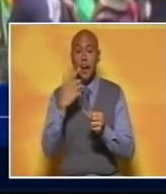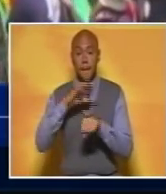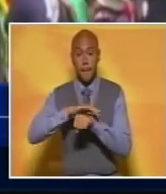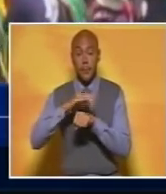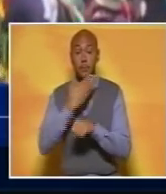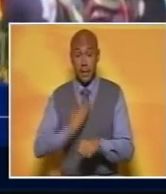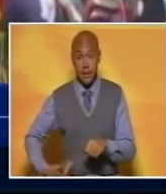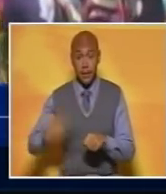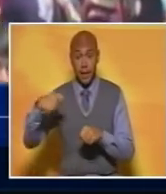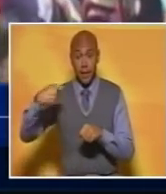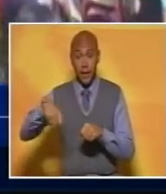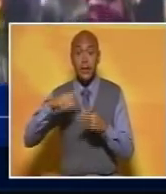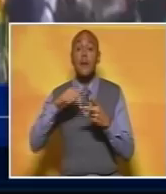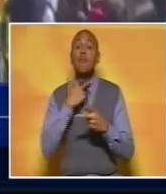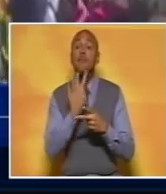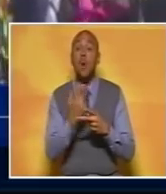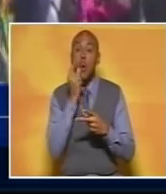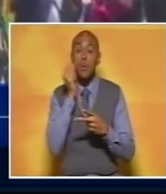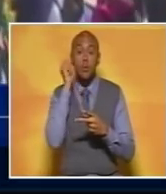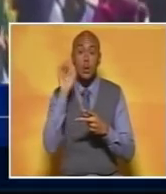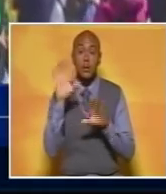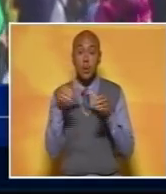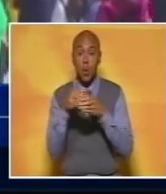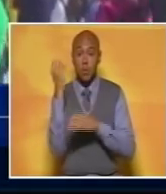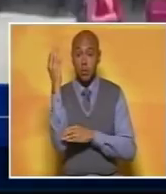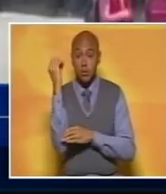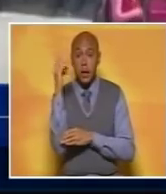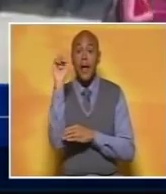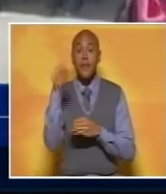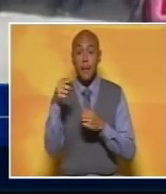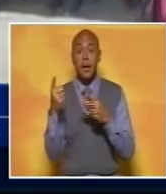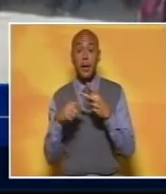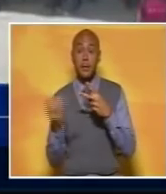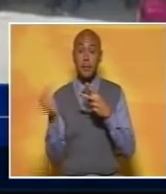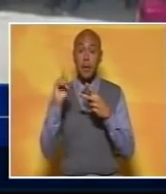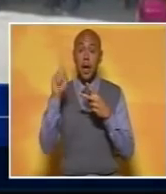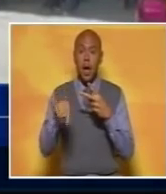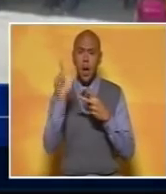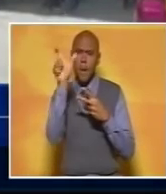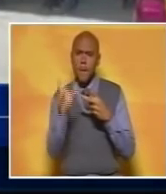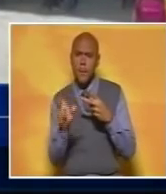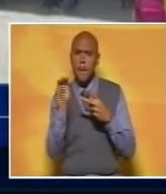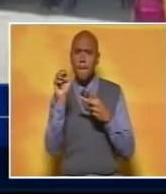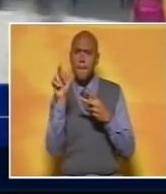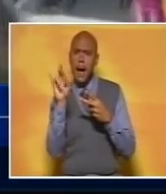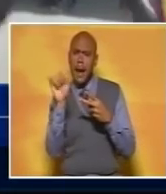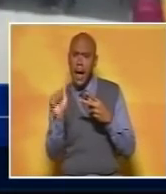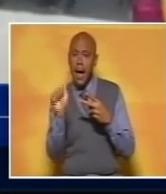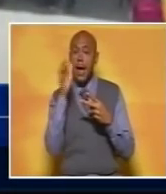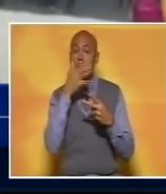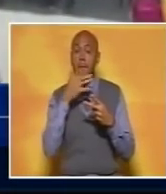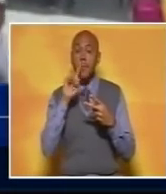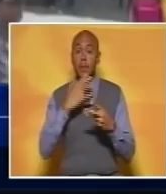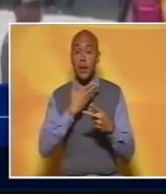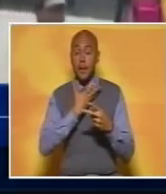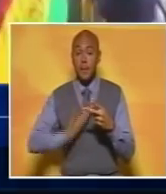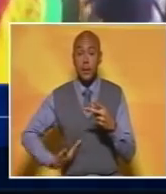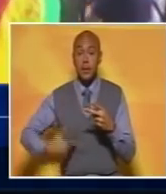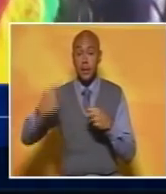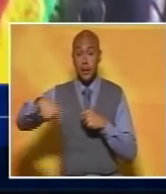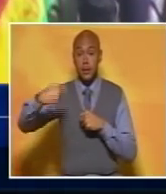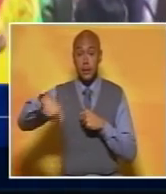vocales de diferentes tribunales electorales del departamento, así como para María Eugenia Choque, quien fuera presidenta del Tribunal